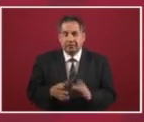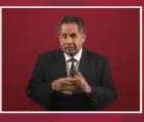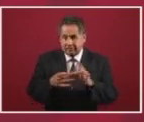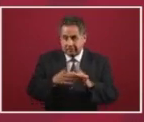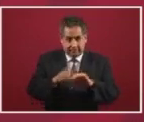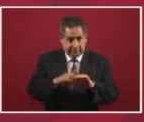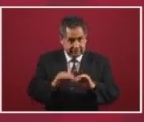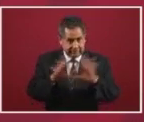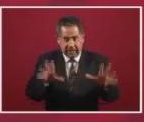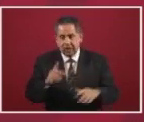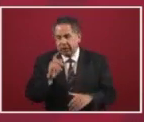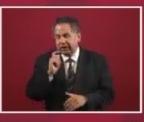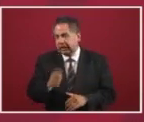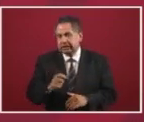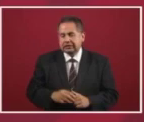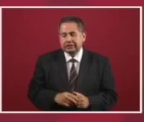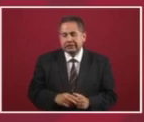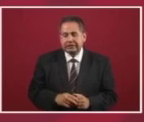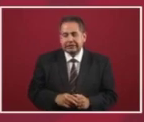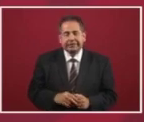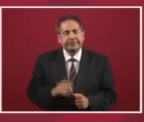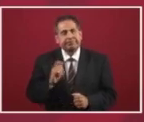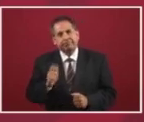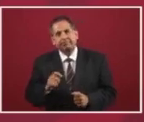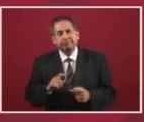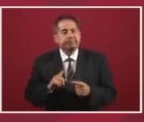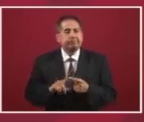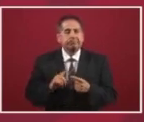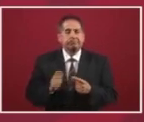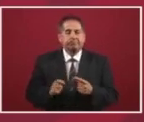primero que no solo